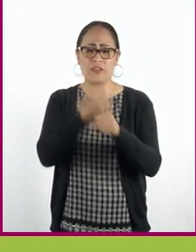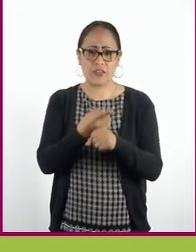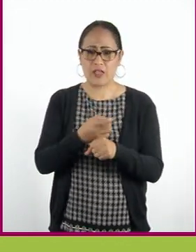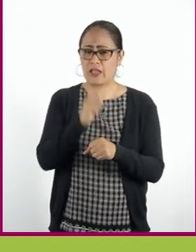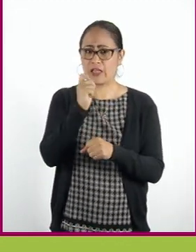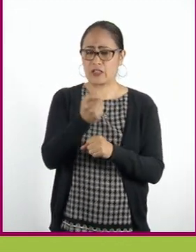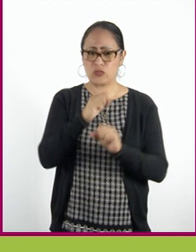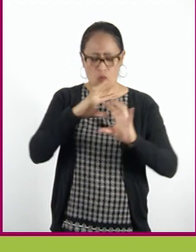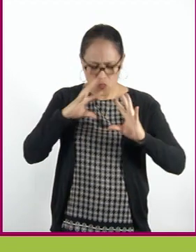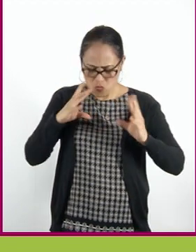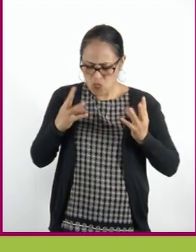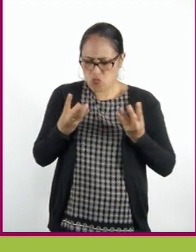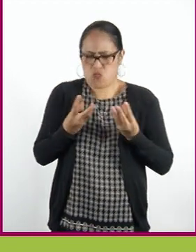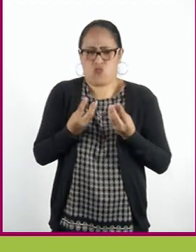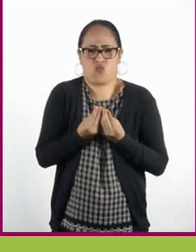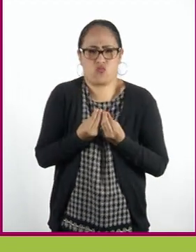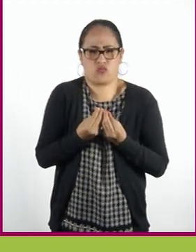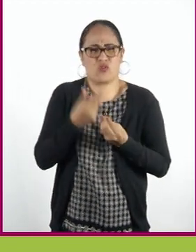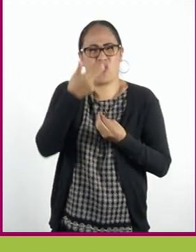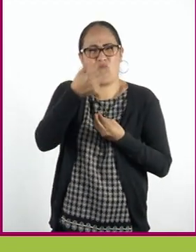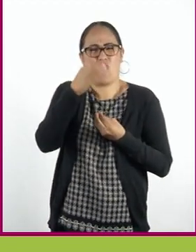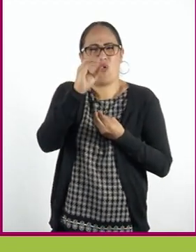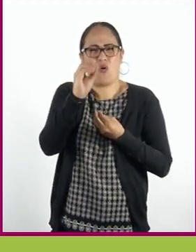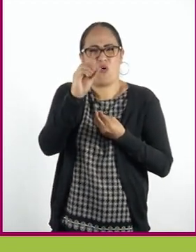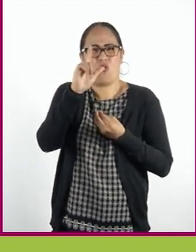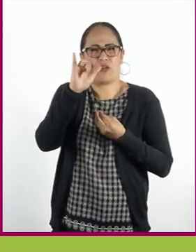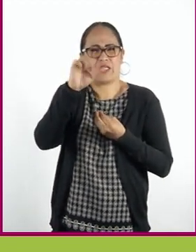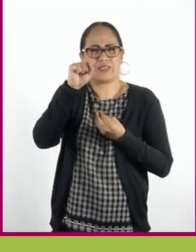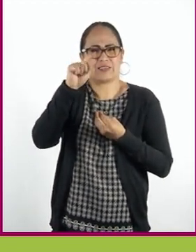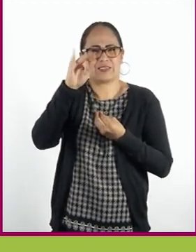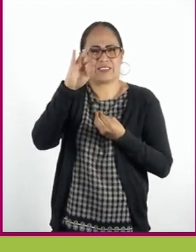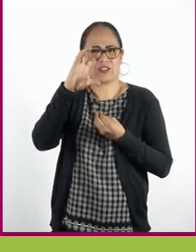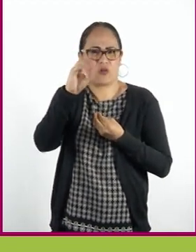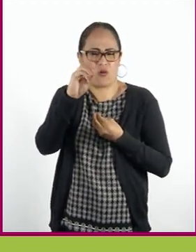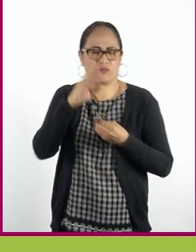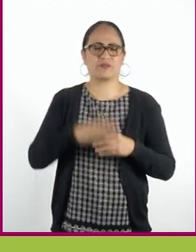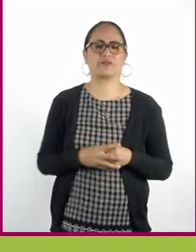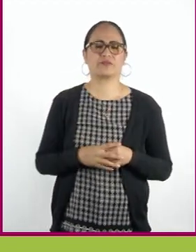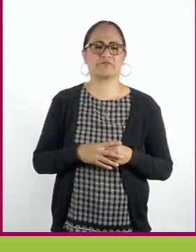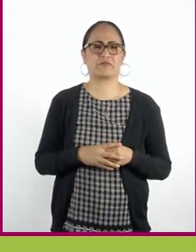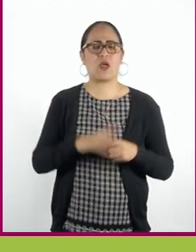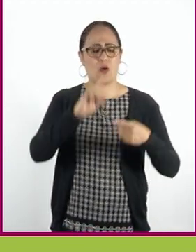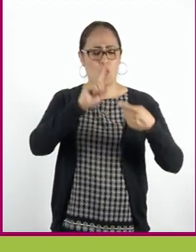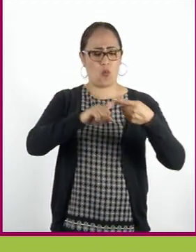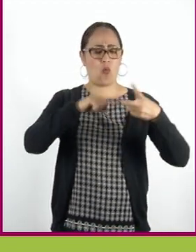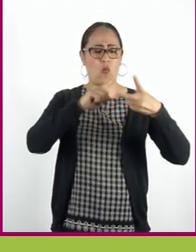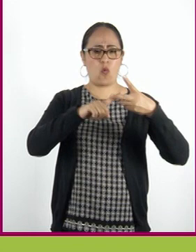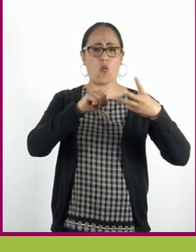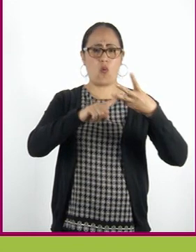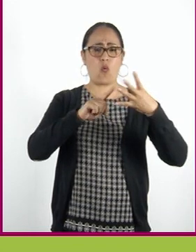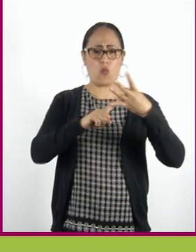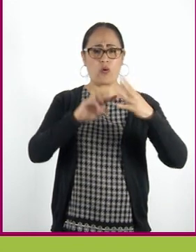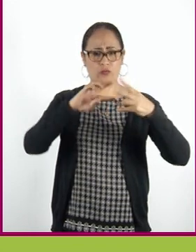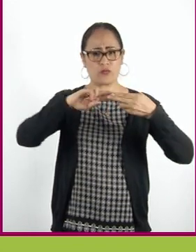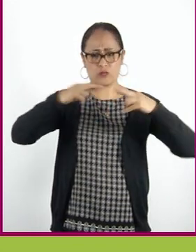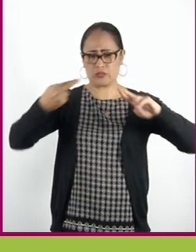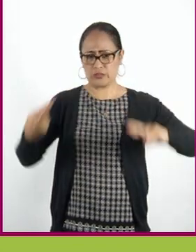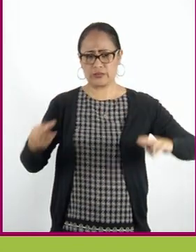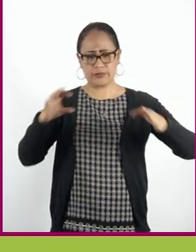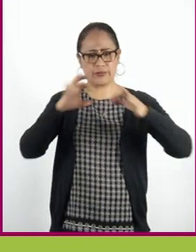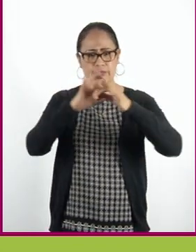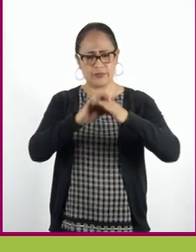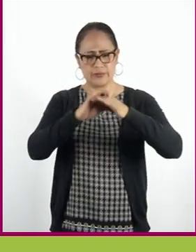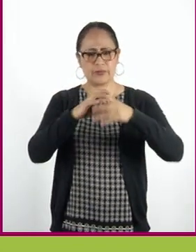o integral y se asocia con cuatro potencialidades muy relacionadas entre sí.